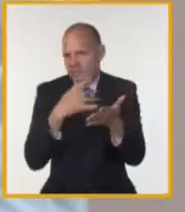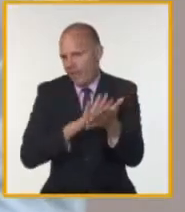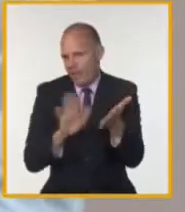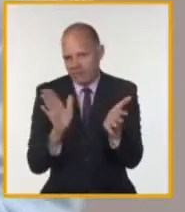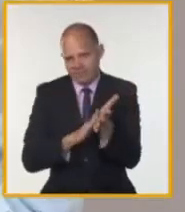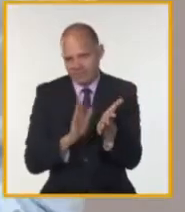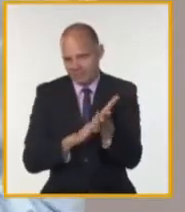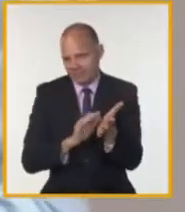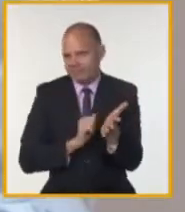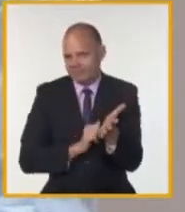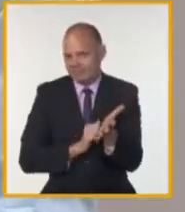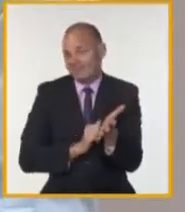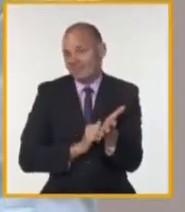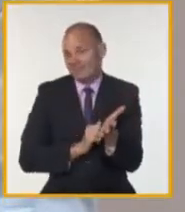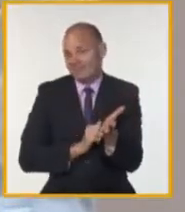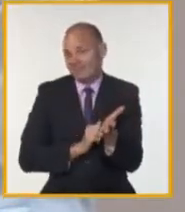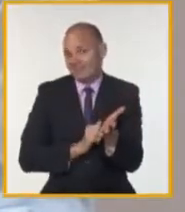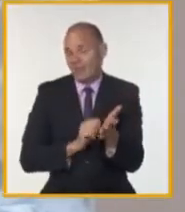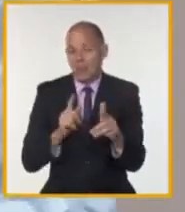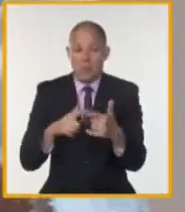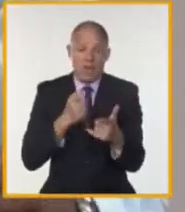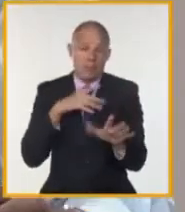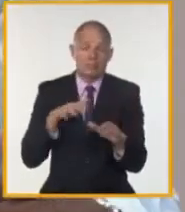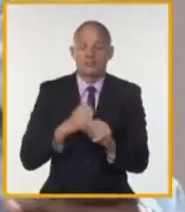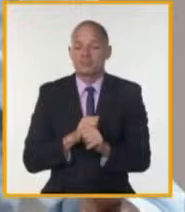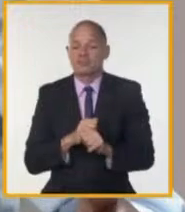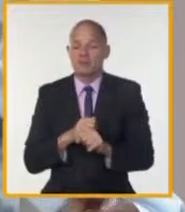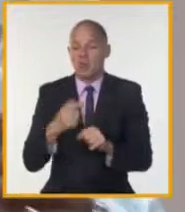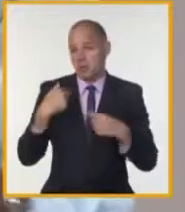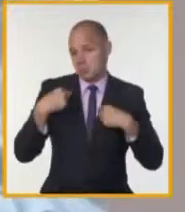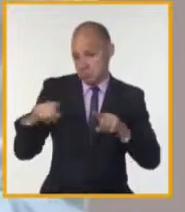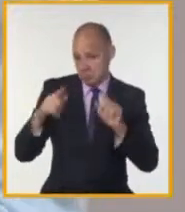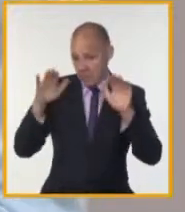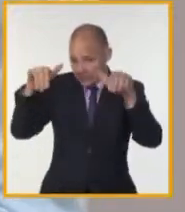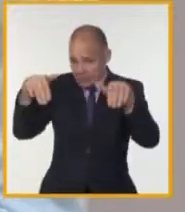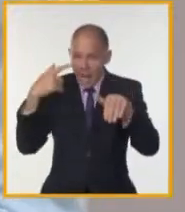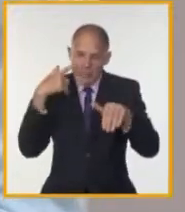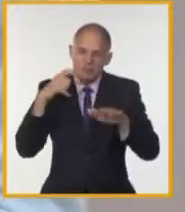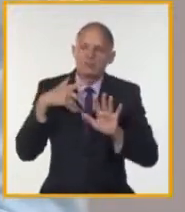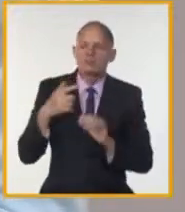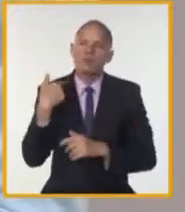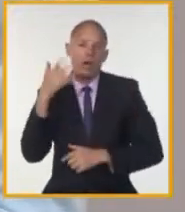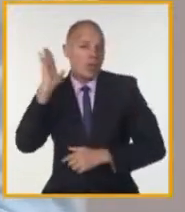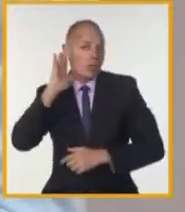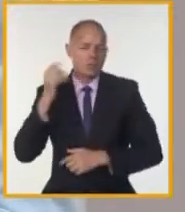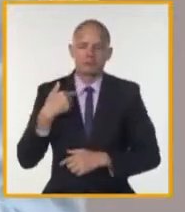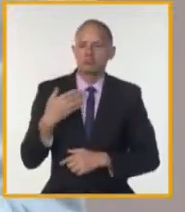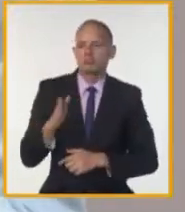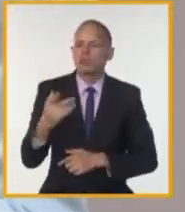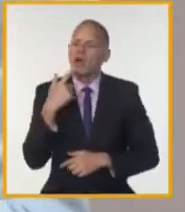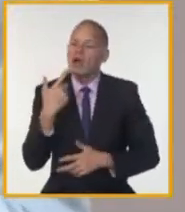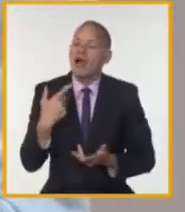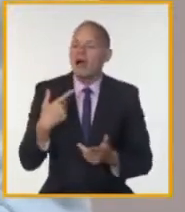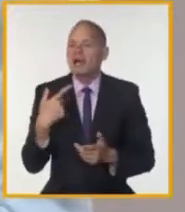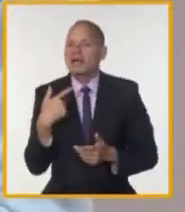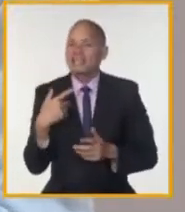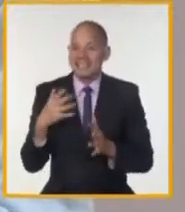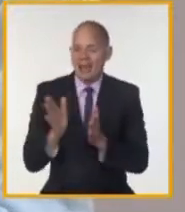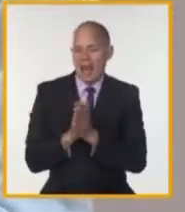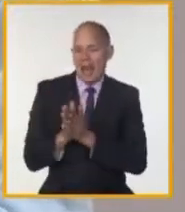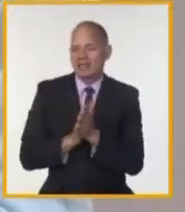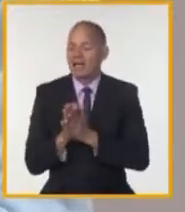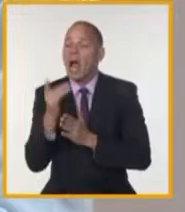en las agencias, una vez que pierde fluido eléctrico, por supuesto, la gente puede acceder a la plataforma de reservación. Ahora, ¿qué sucede?